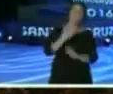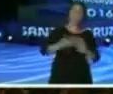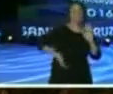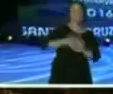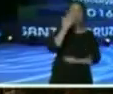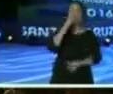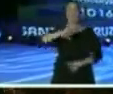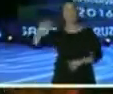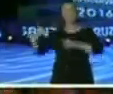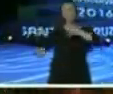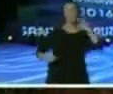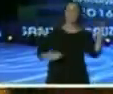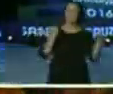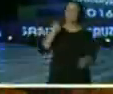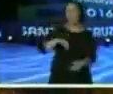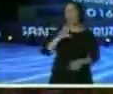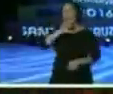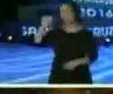ya.